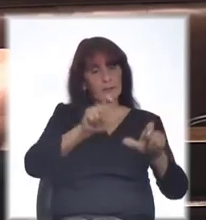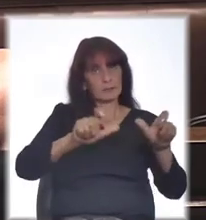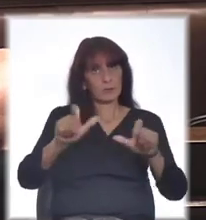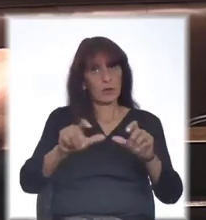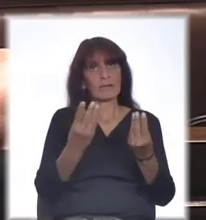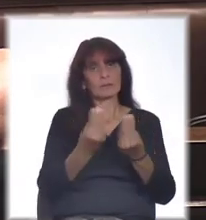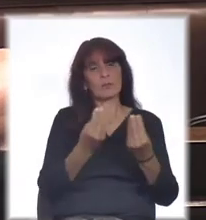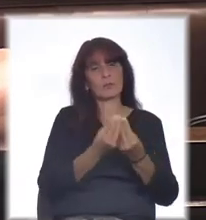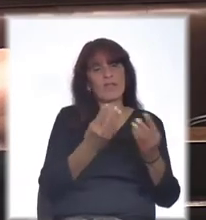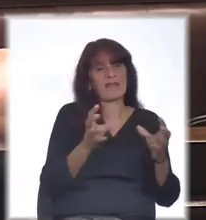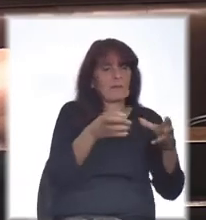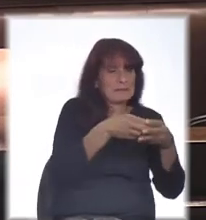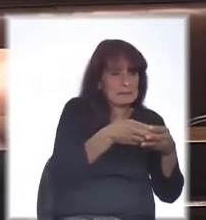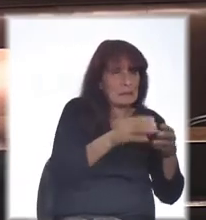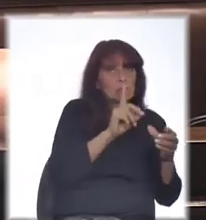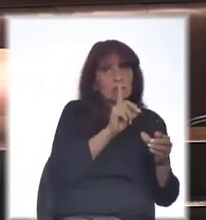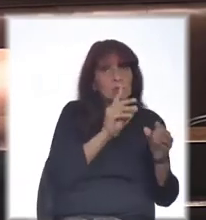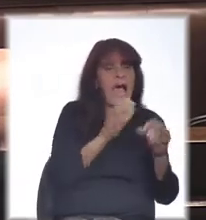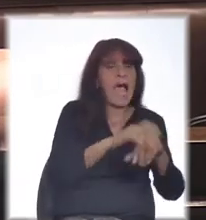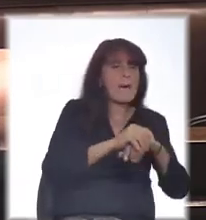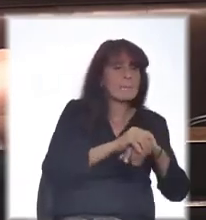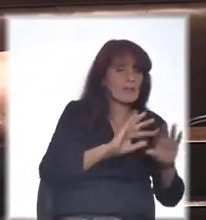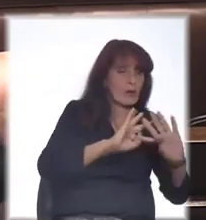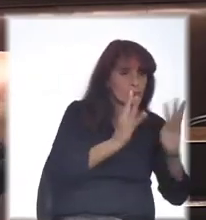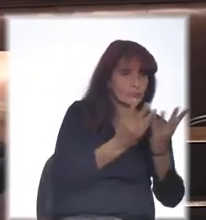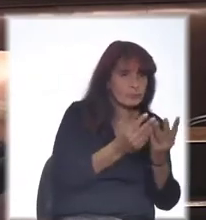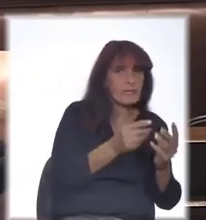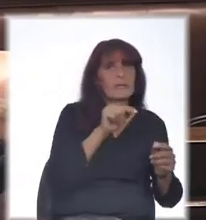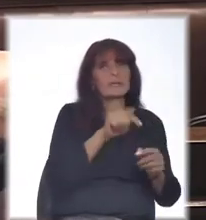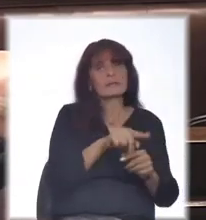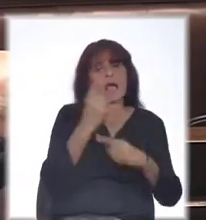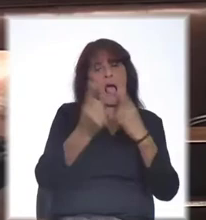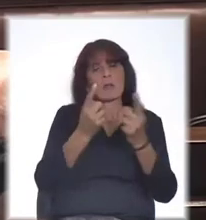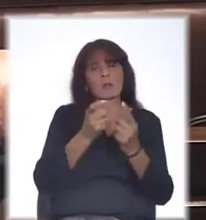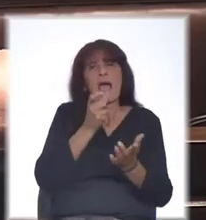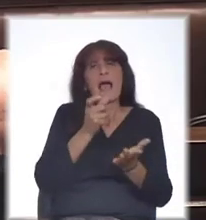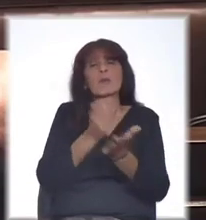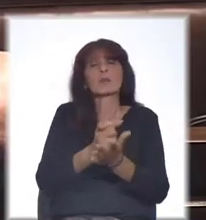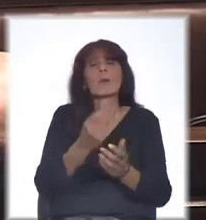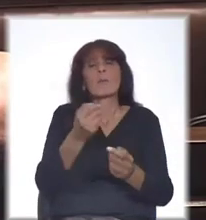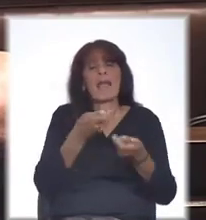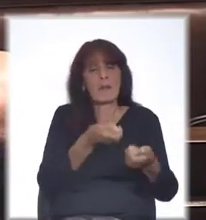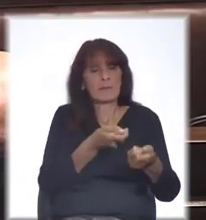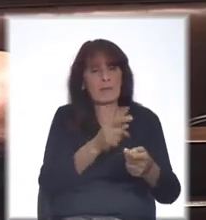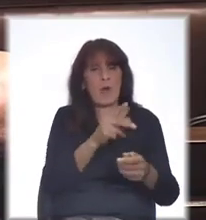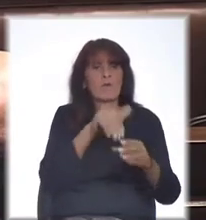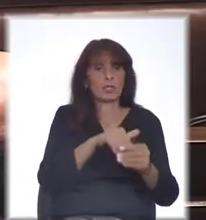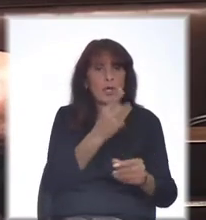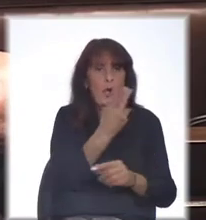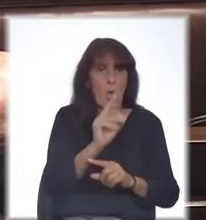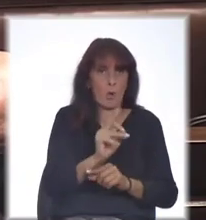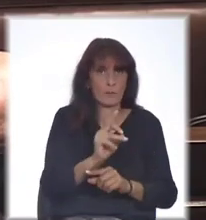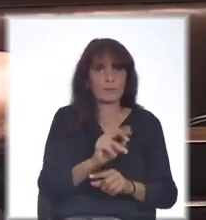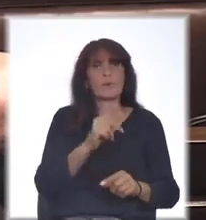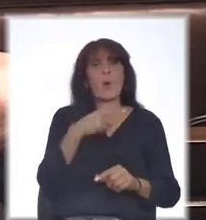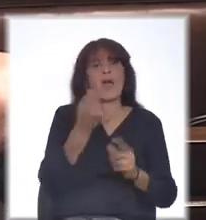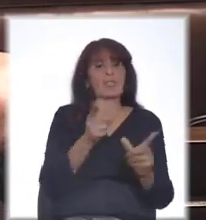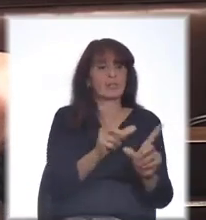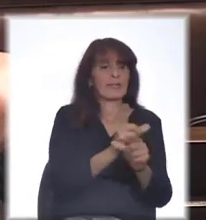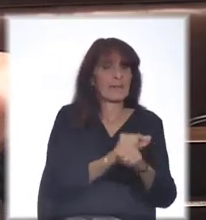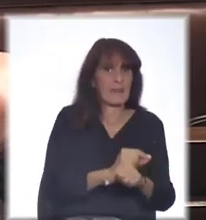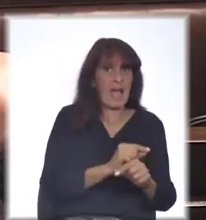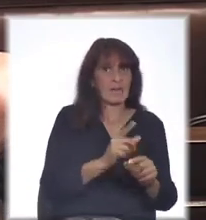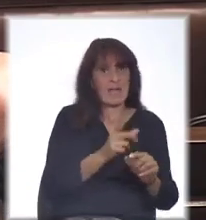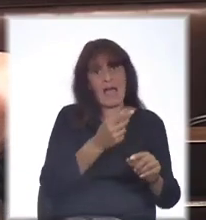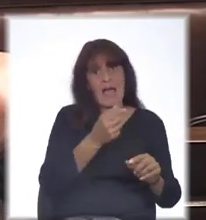veces en parroquias amigas, y allí se hacía una jornada de trabajo en donde se daban los argumentos para votar por el no. Terminada la fugaz charla, cada uno